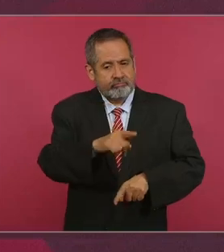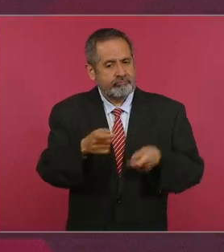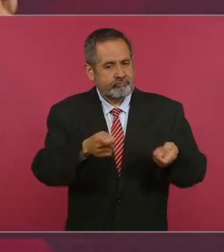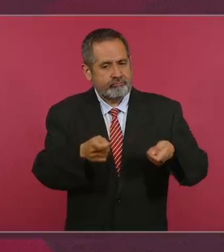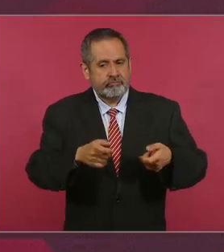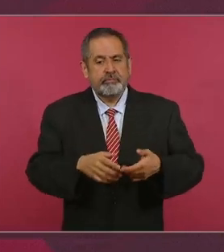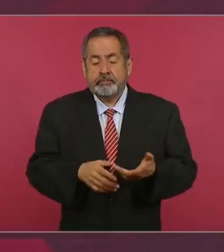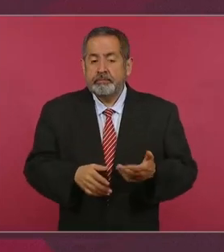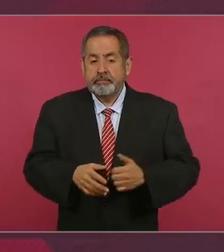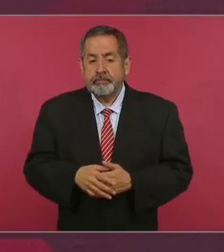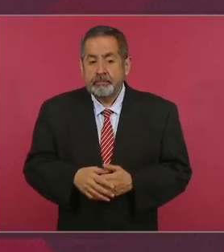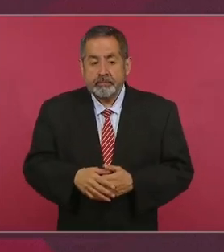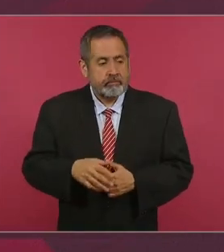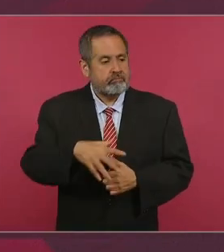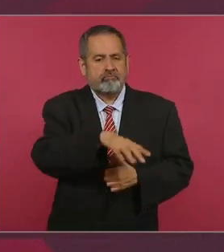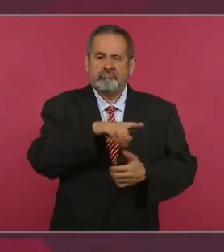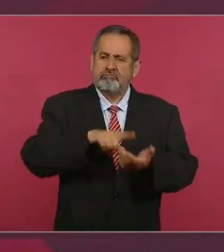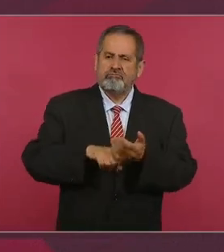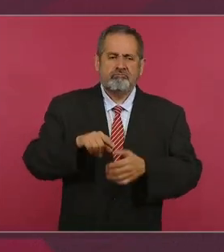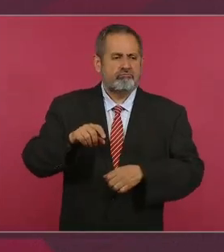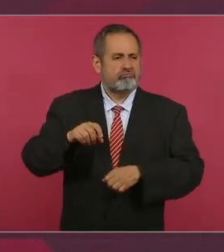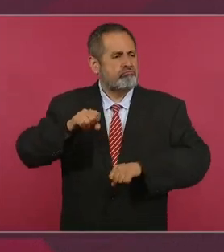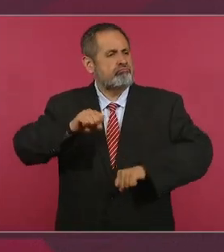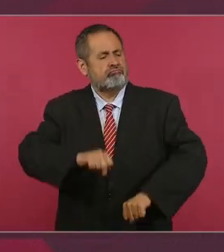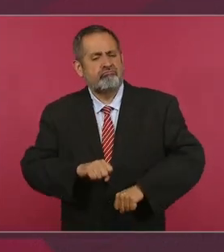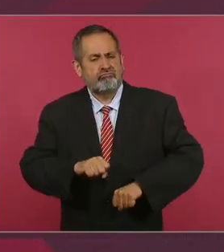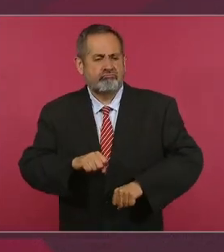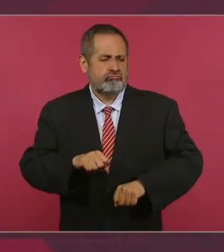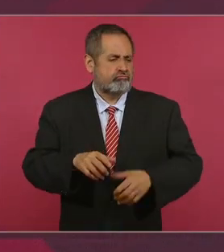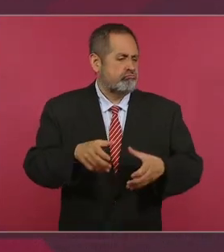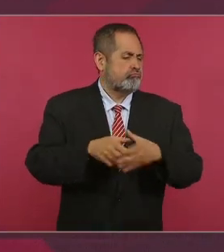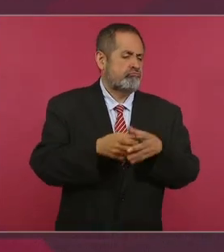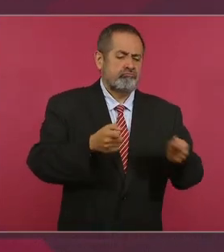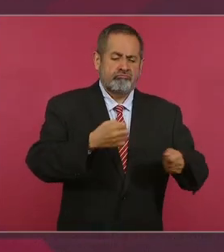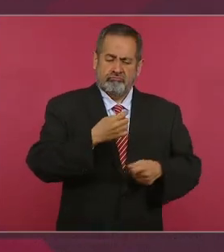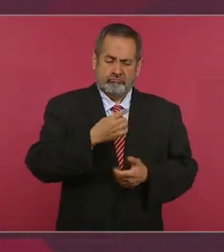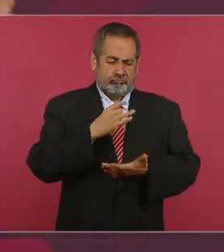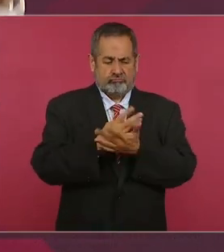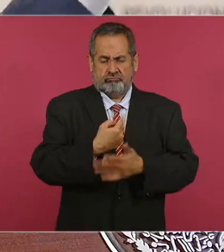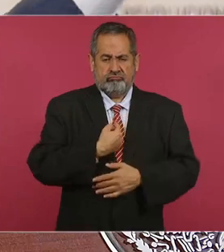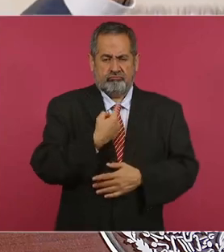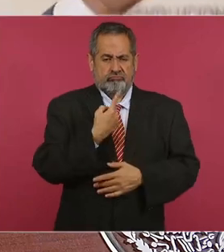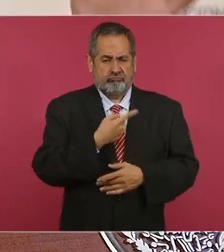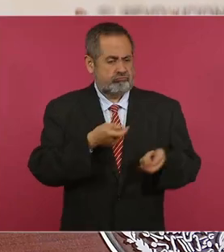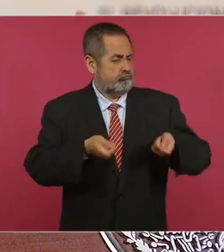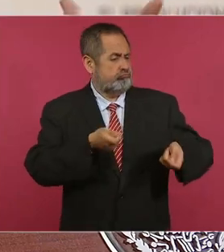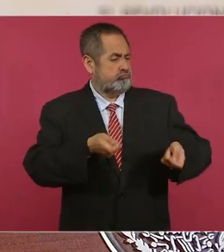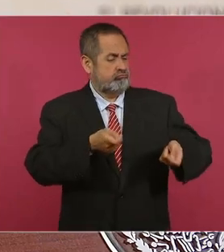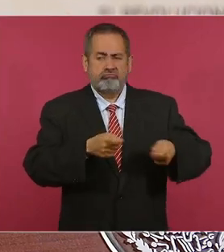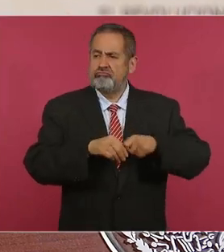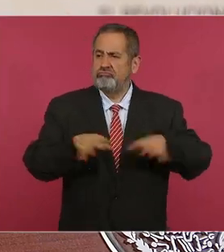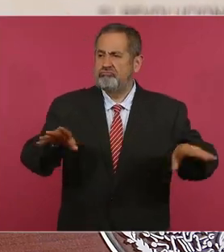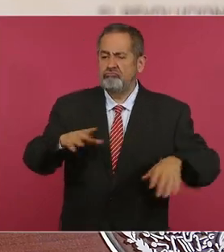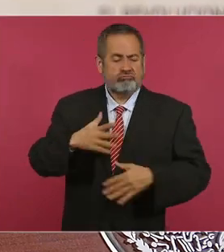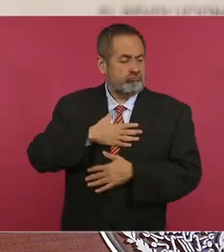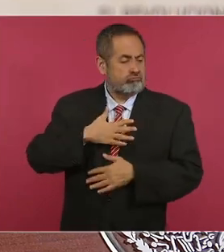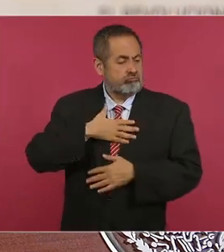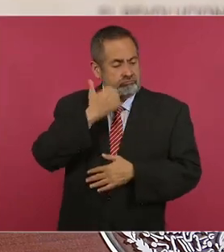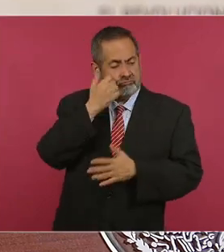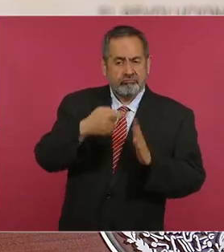pues ejercían así una dictadura, o sea, mediática,